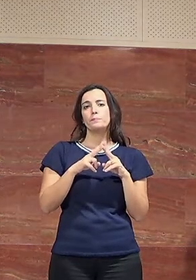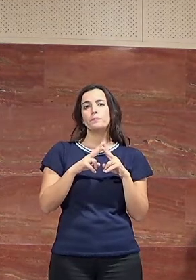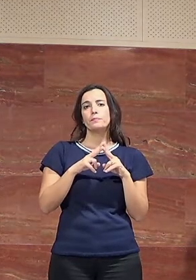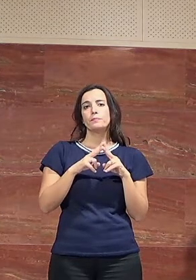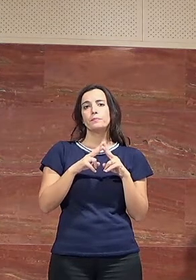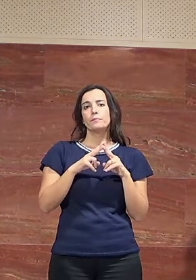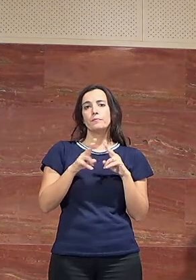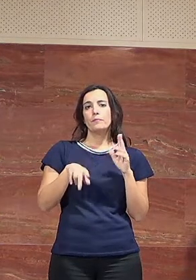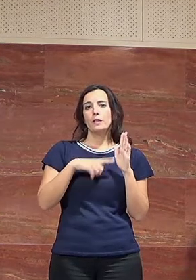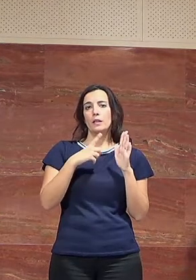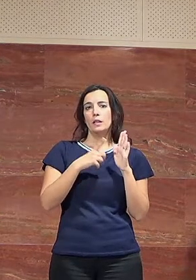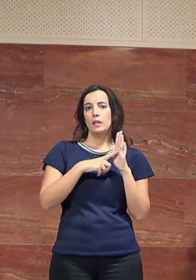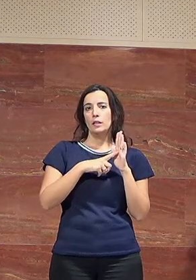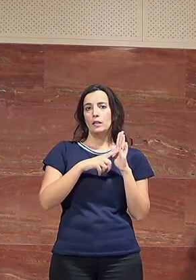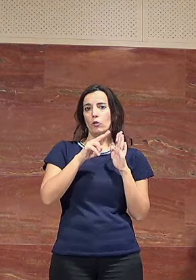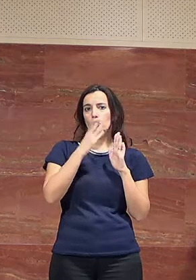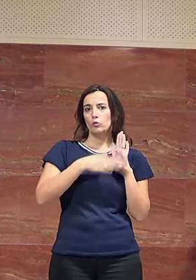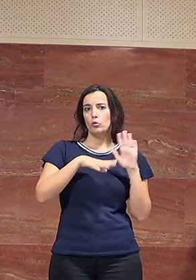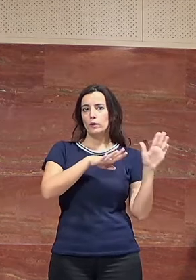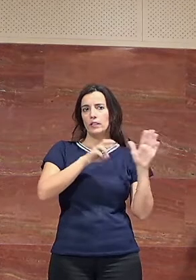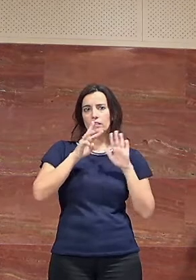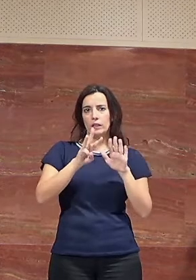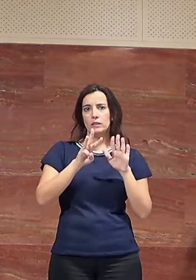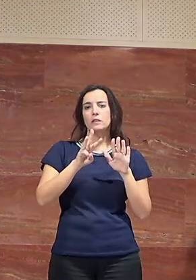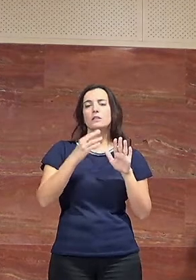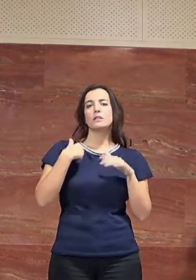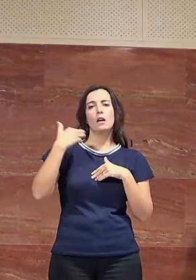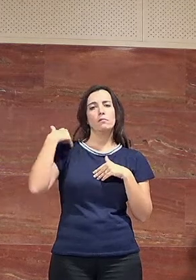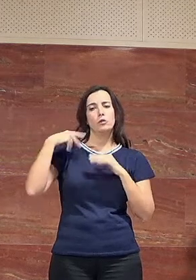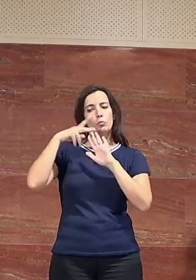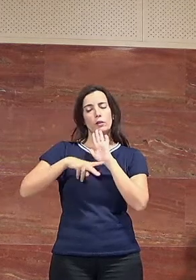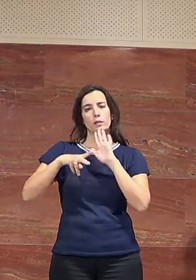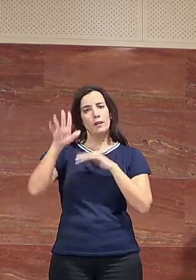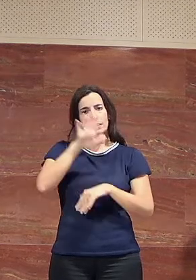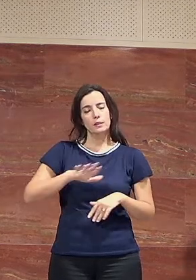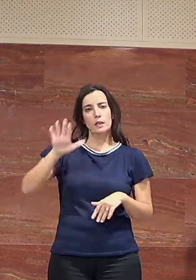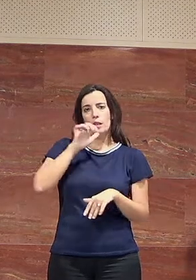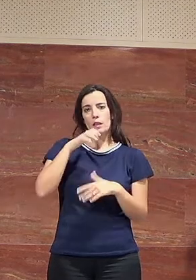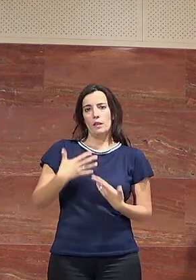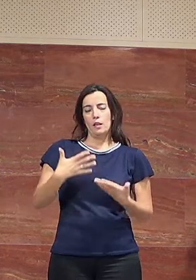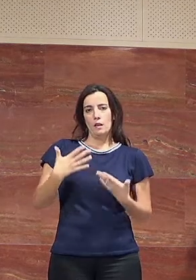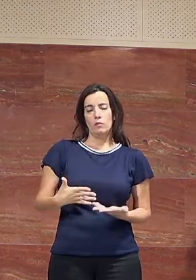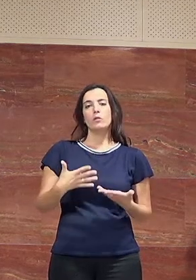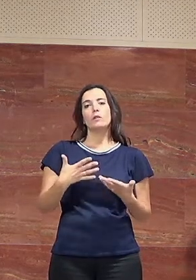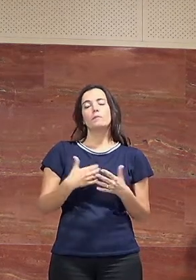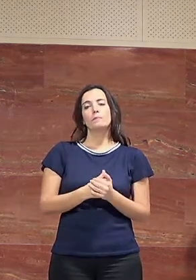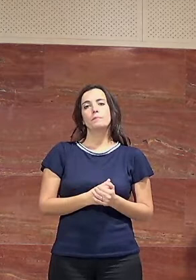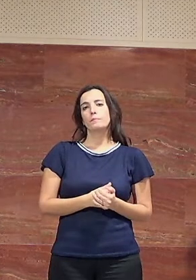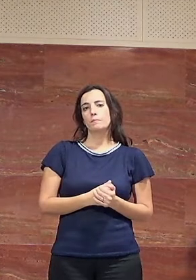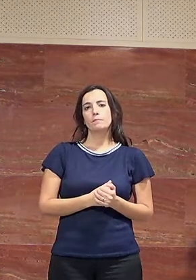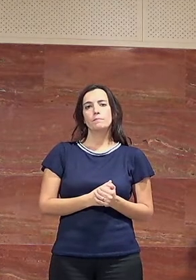Ley 893, que ya existía entonces, y la normativa reciente estatal, la Orden Ministerial 561/2010.